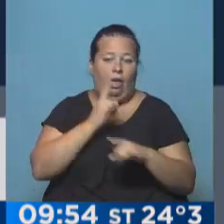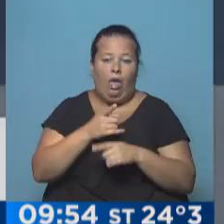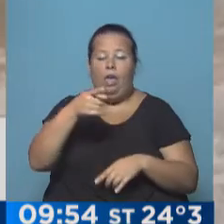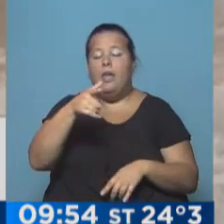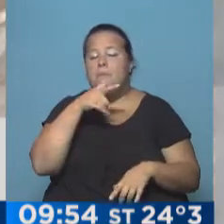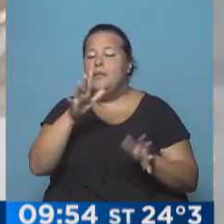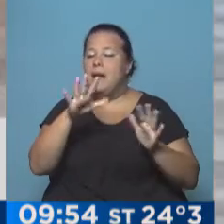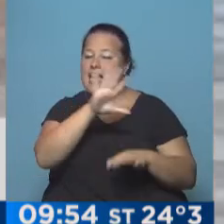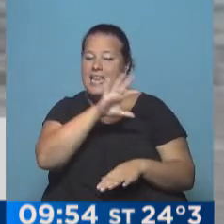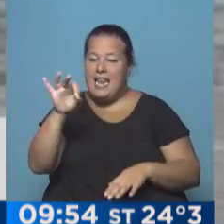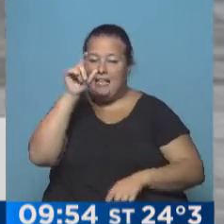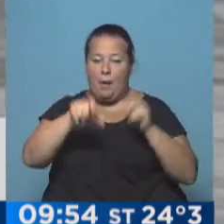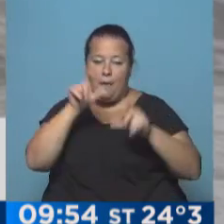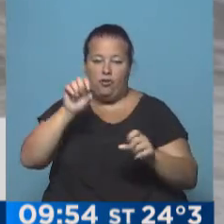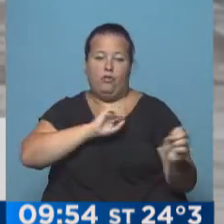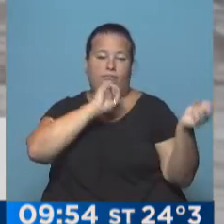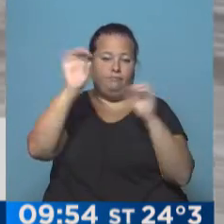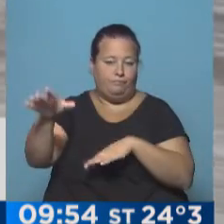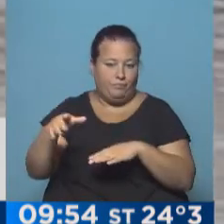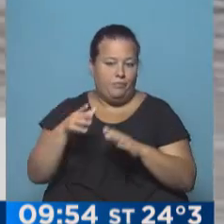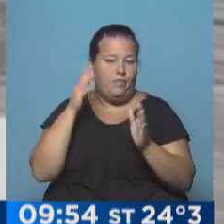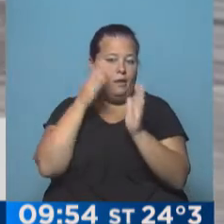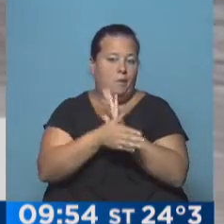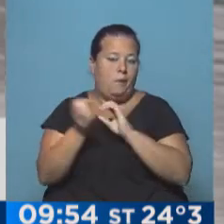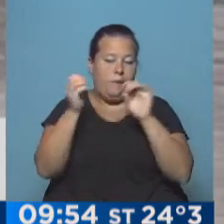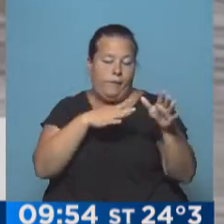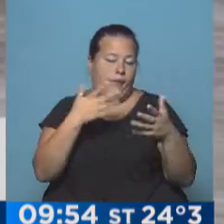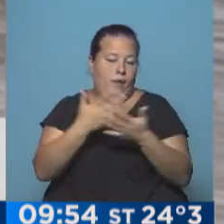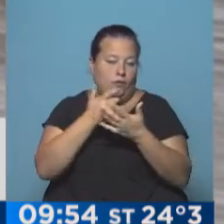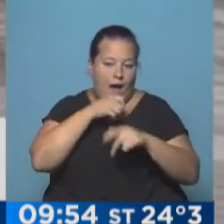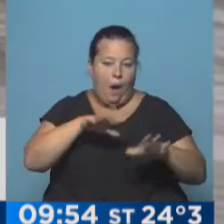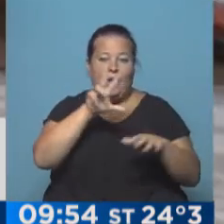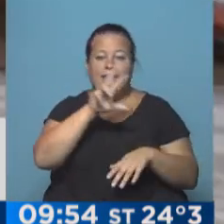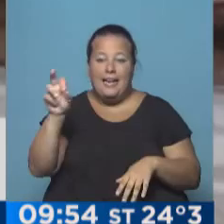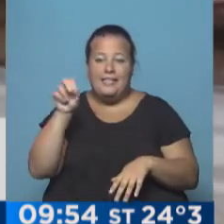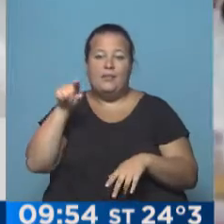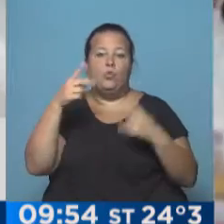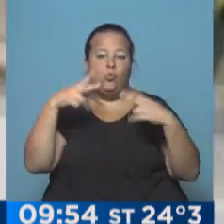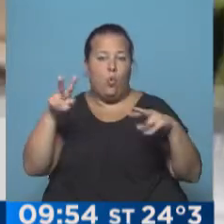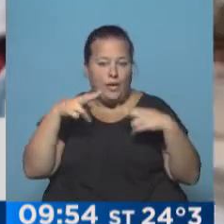se calcula que 500 personas quedaron afectadas. 300 de ellas eran